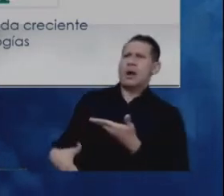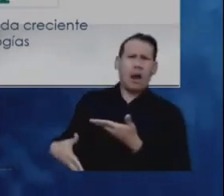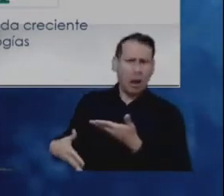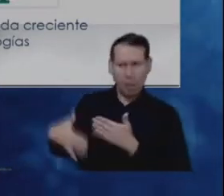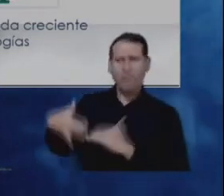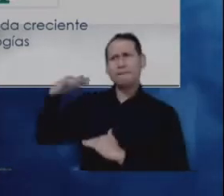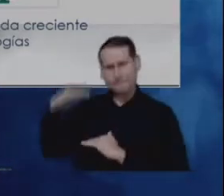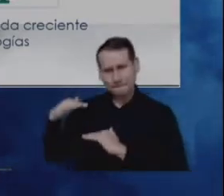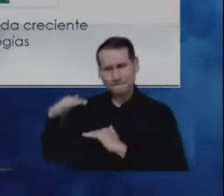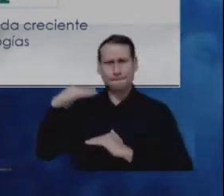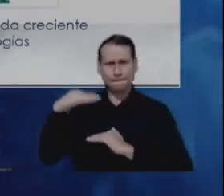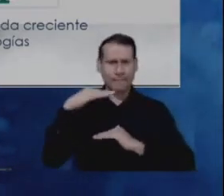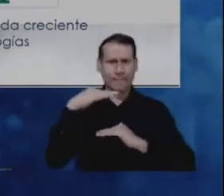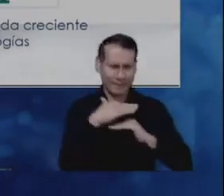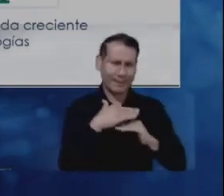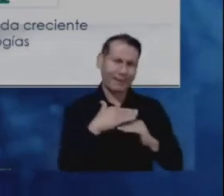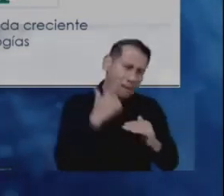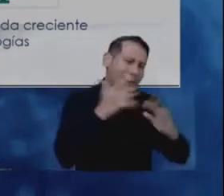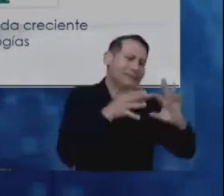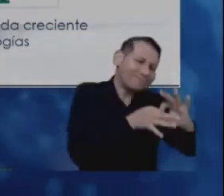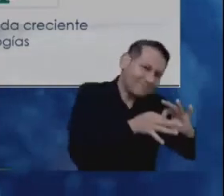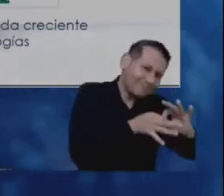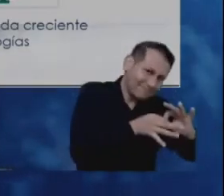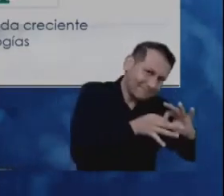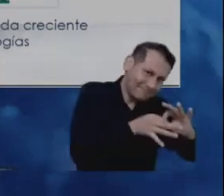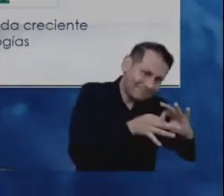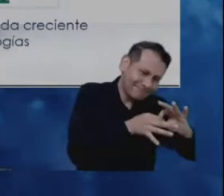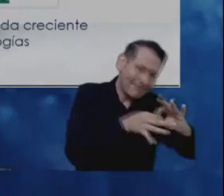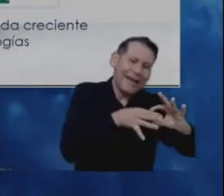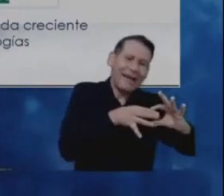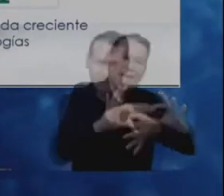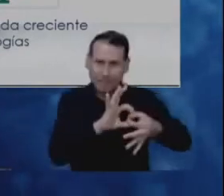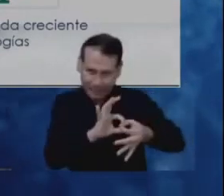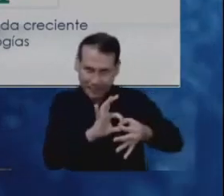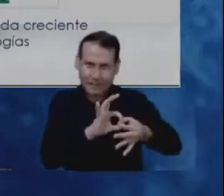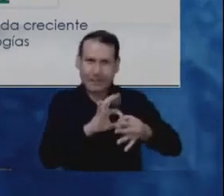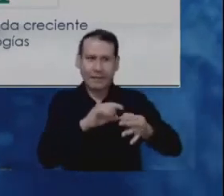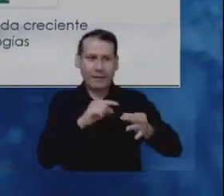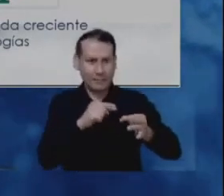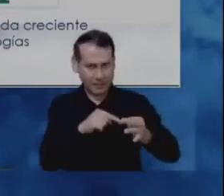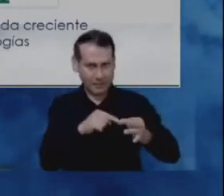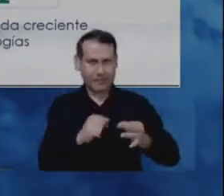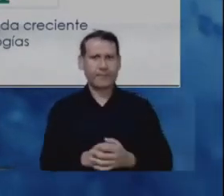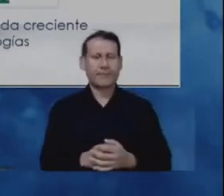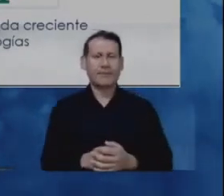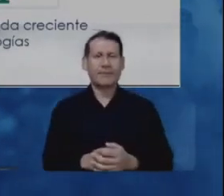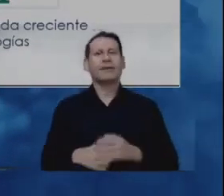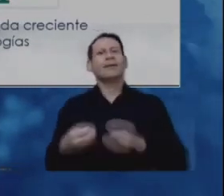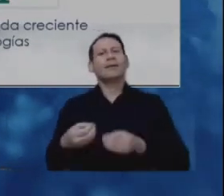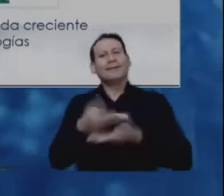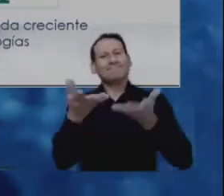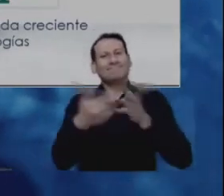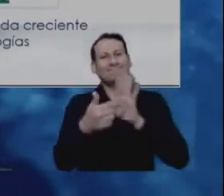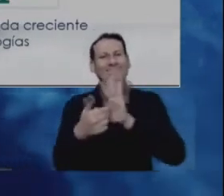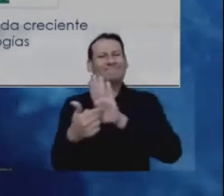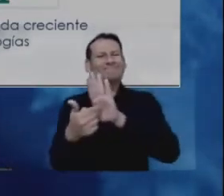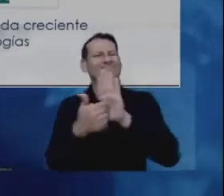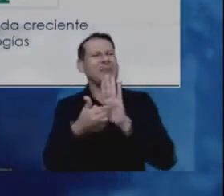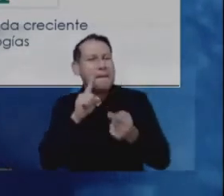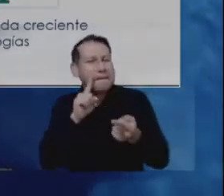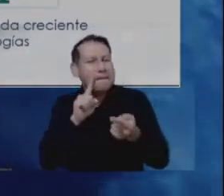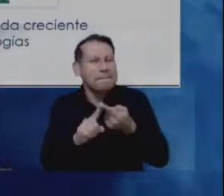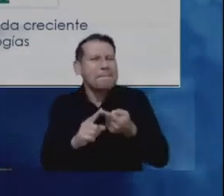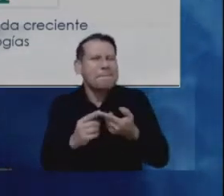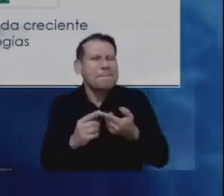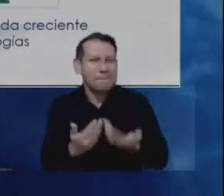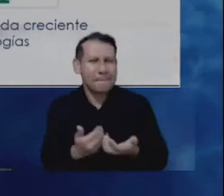otra cadenita, digamos, como otra ecuación que hemos venido, querido compartirles con el objetivo de decirles el espectro también